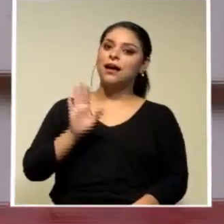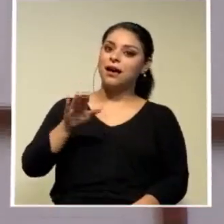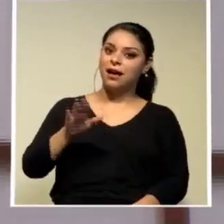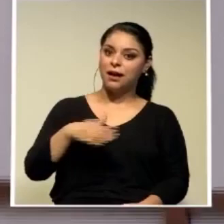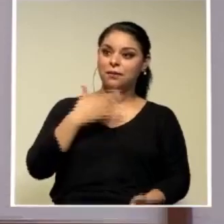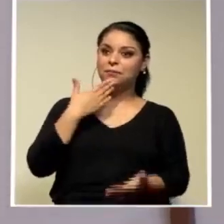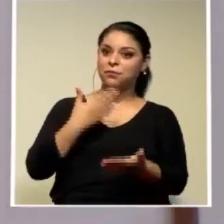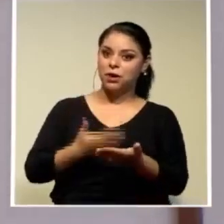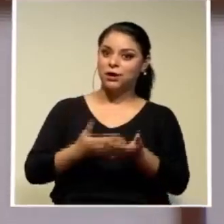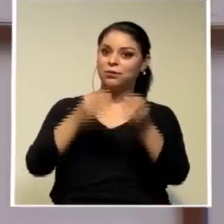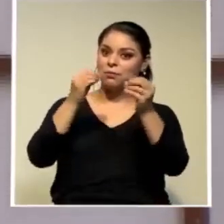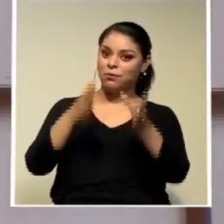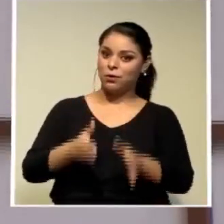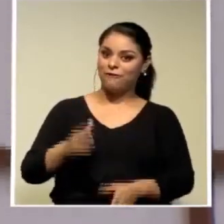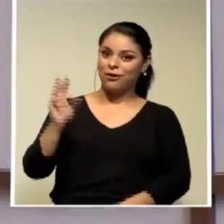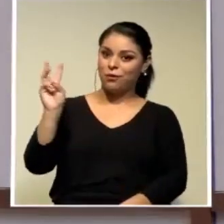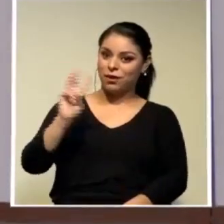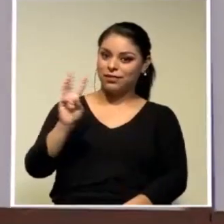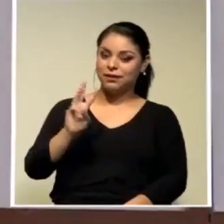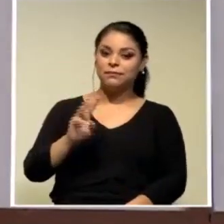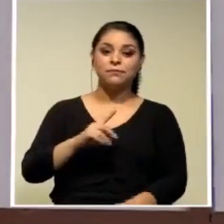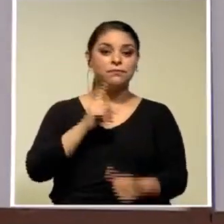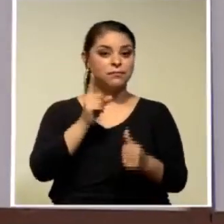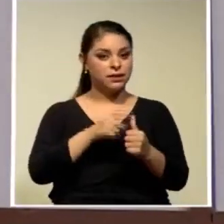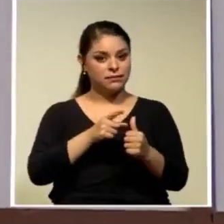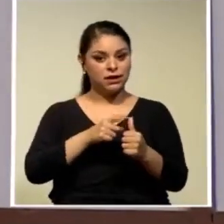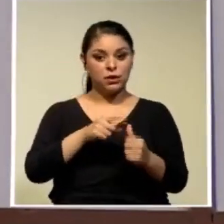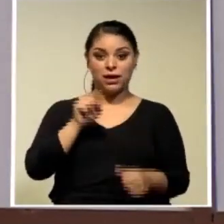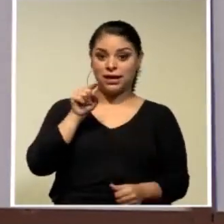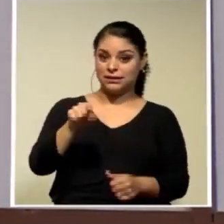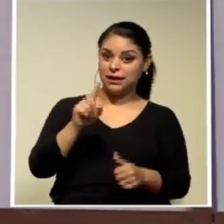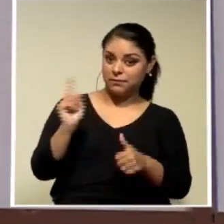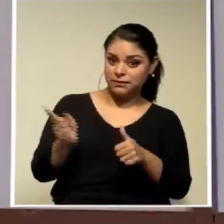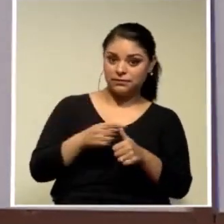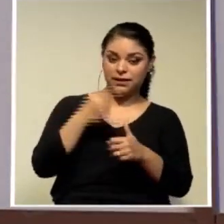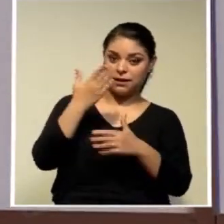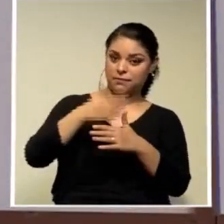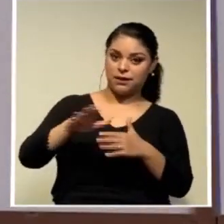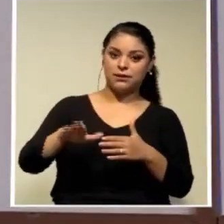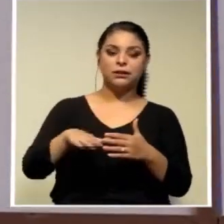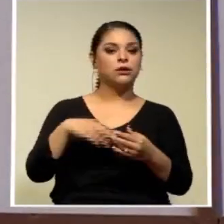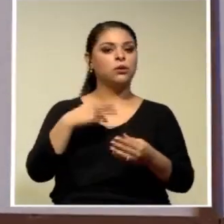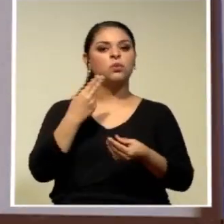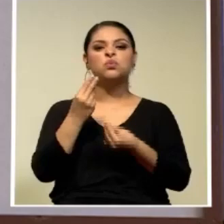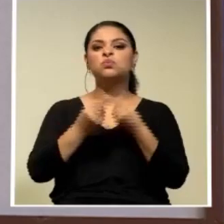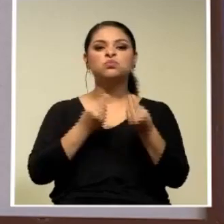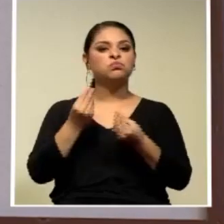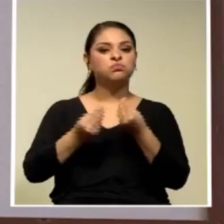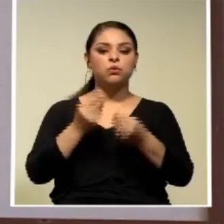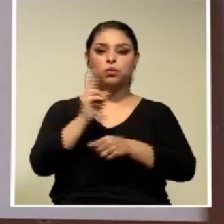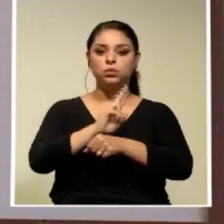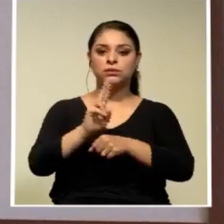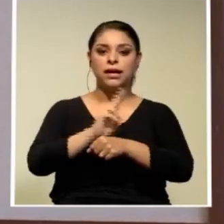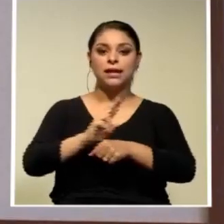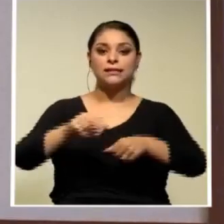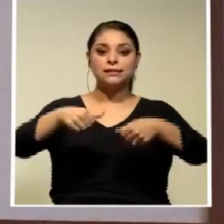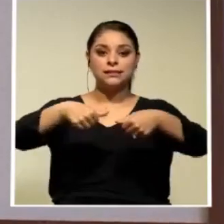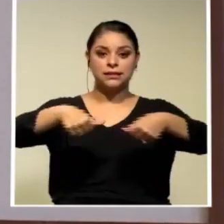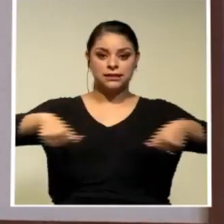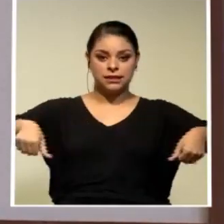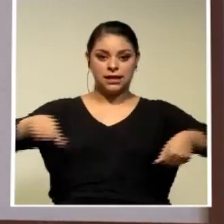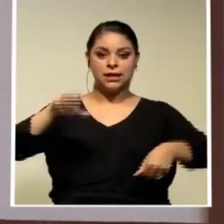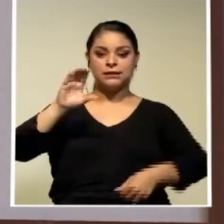Niña Gwen. Primero que todo, en esta primera parte, lo que vamos a utilizar es cinta adhesiva. En el piso,